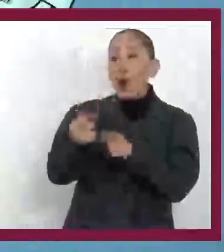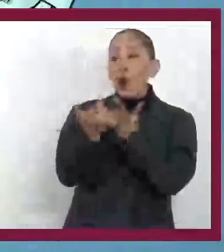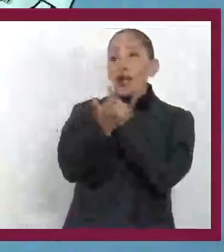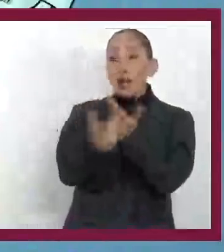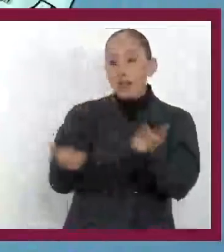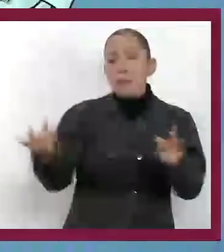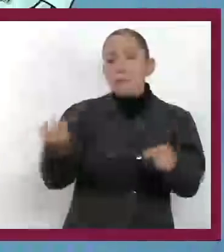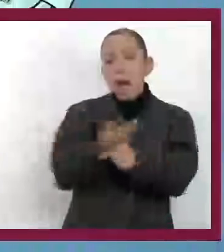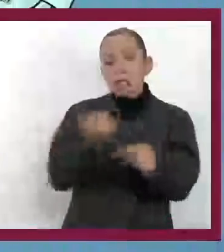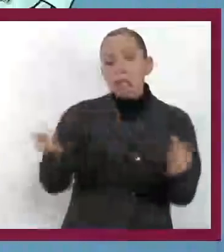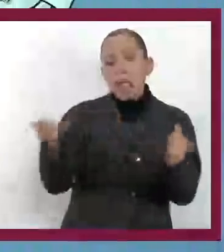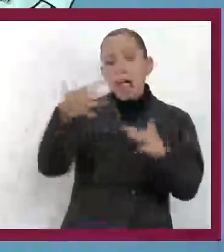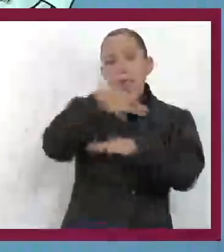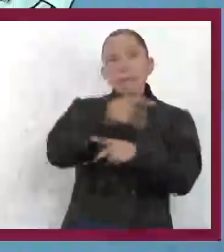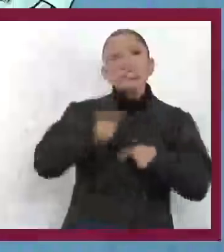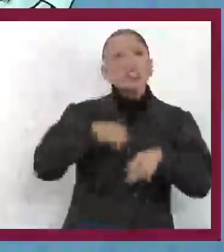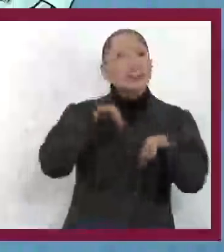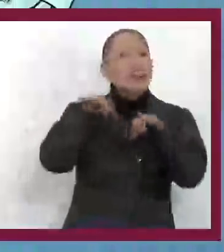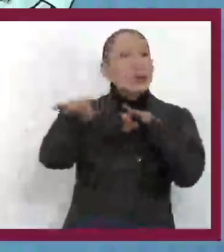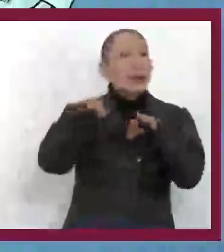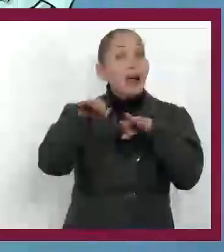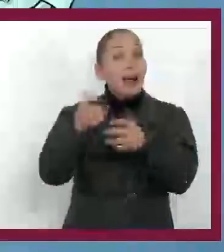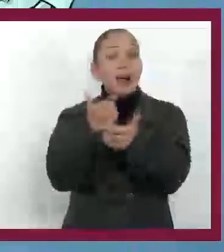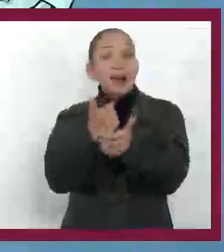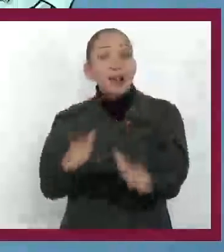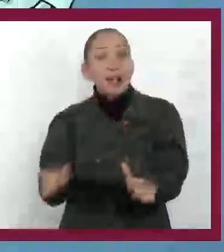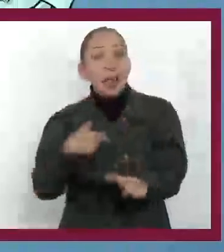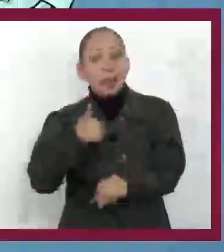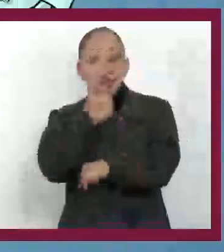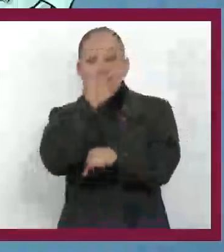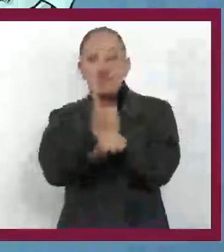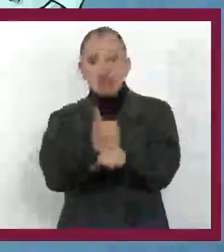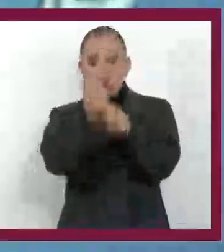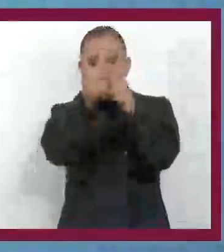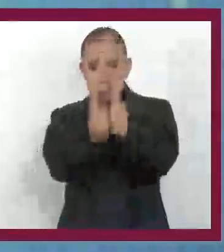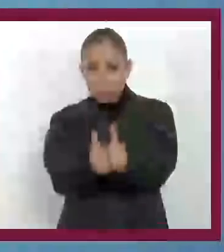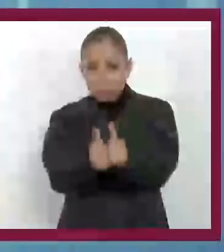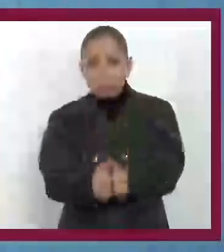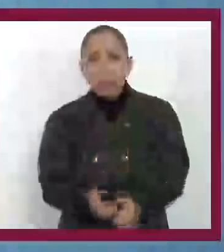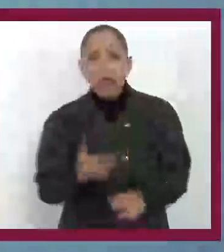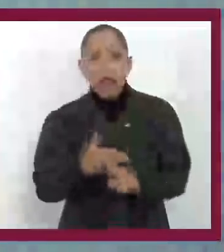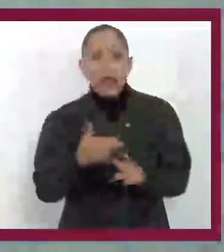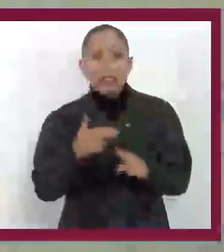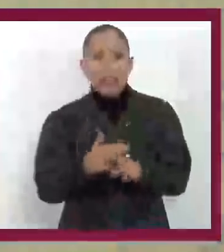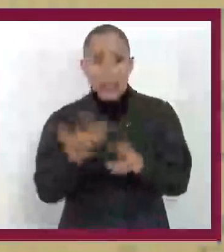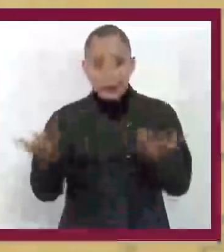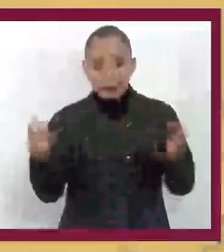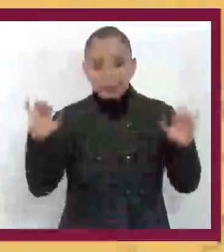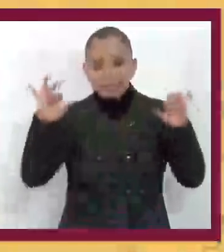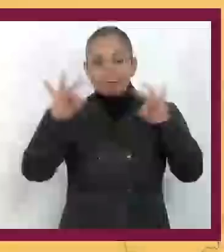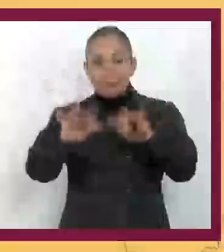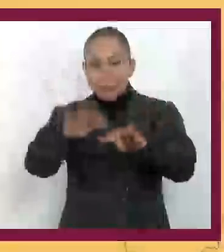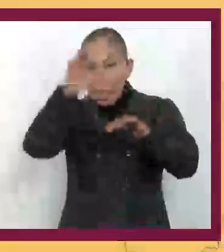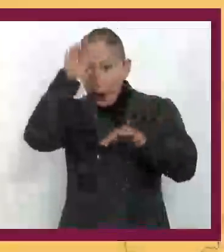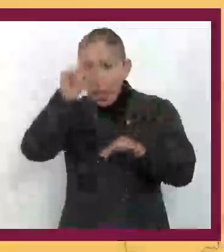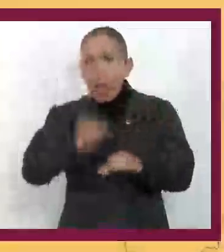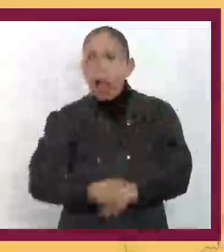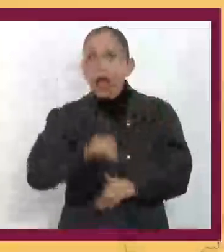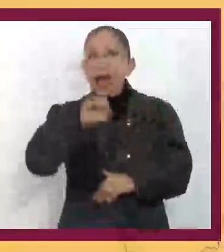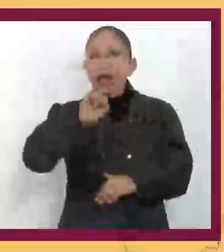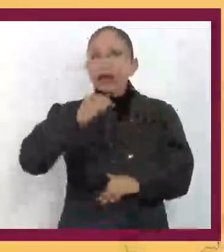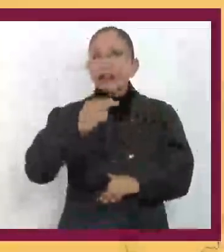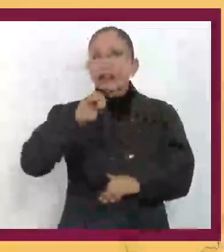libre circulación de trabajadores y a la libertad de establecimiento. Fue hasta la celebración de los Acuerdos de Schengen